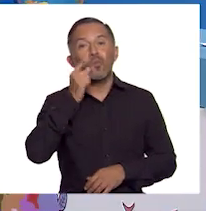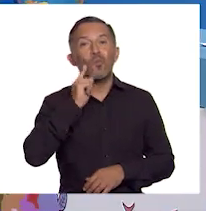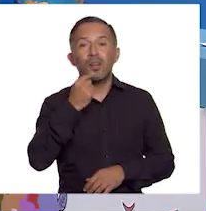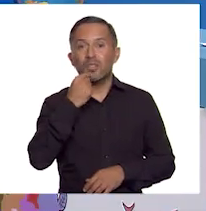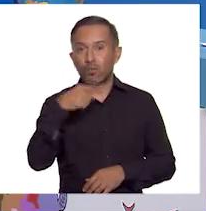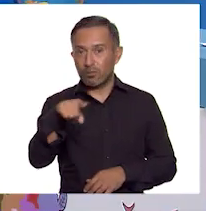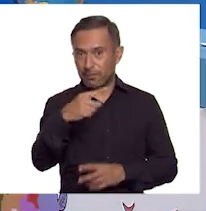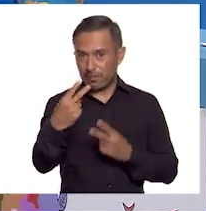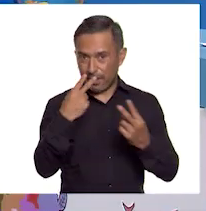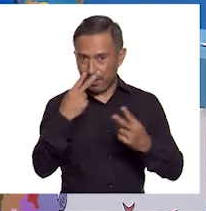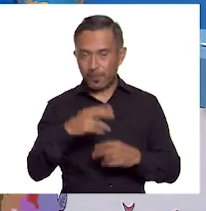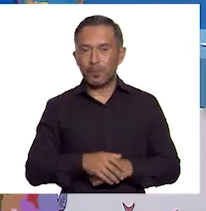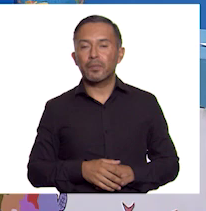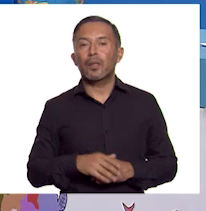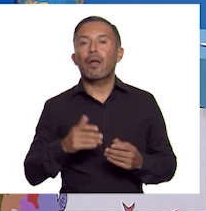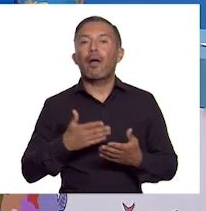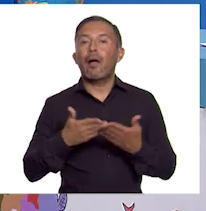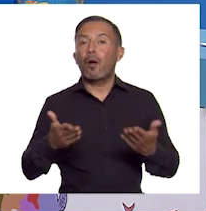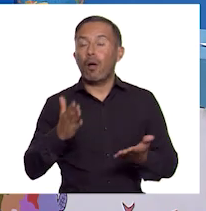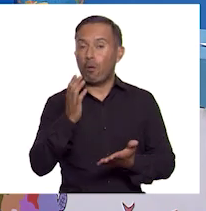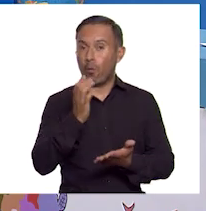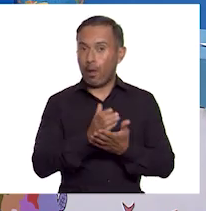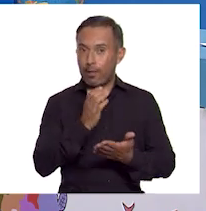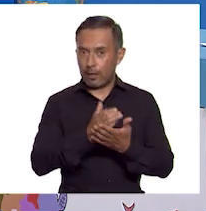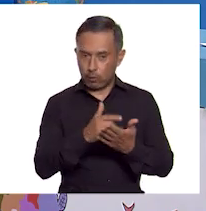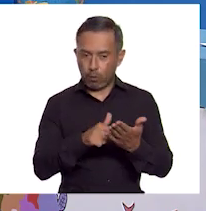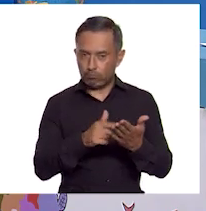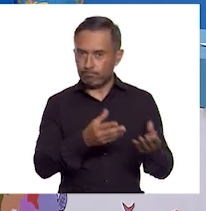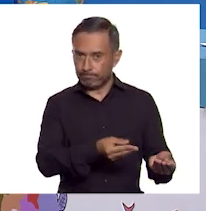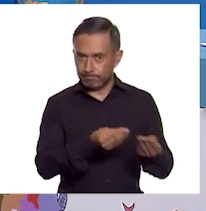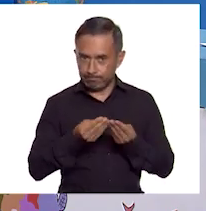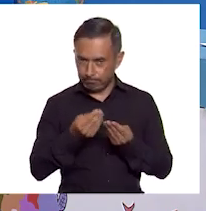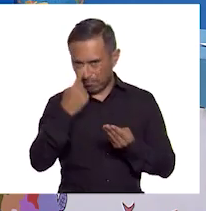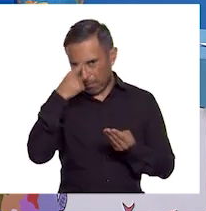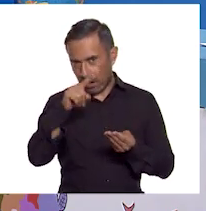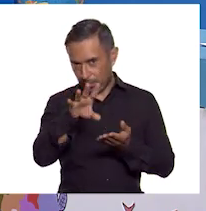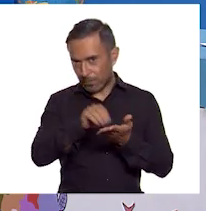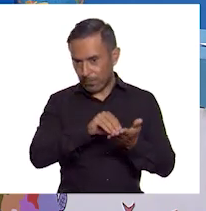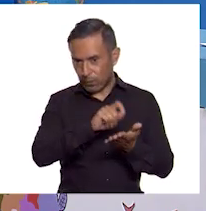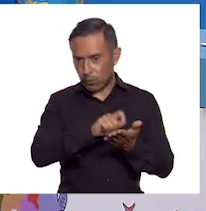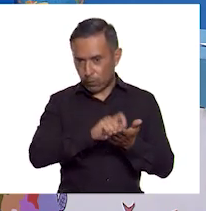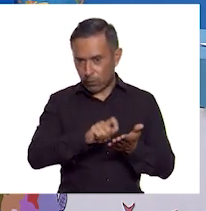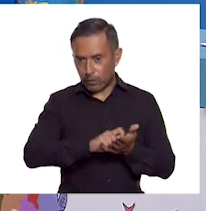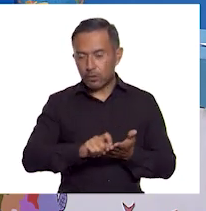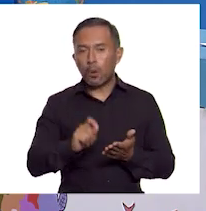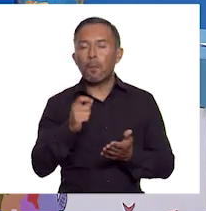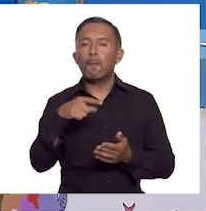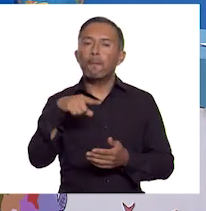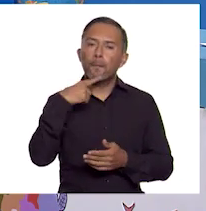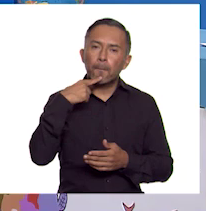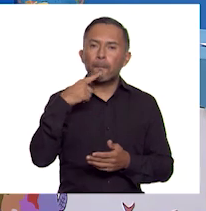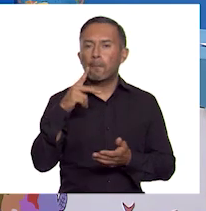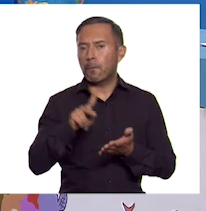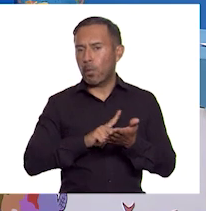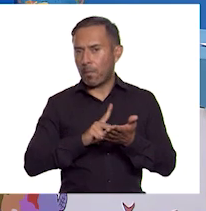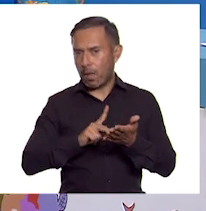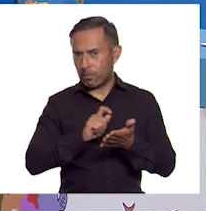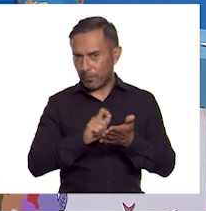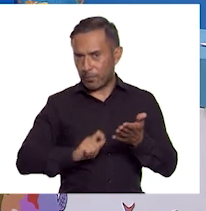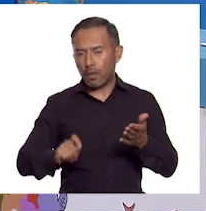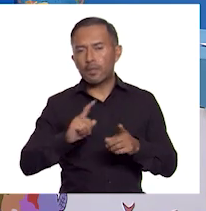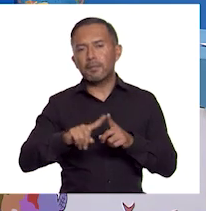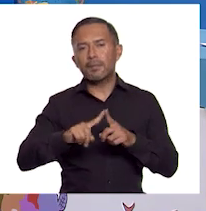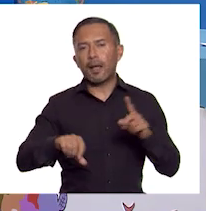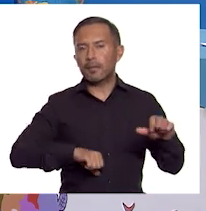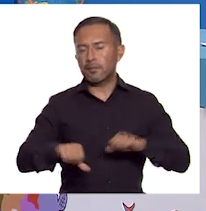tengan a la mano su cuaderno para tomar notas y una pluma o lápiz. Realicen las actividades de lectura y análisis